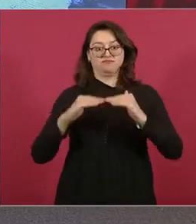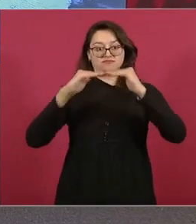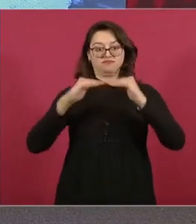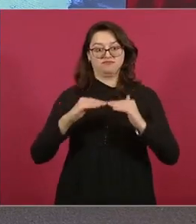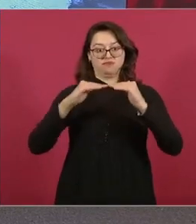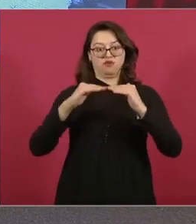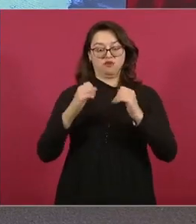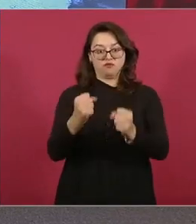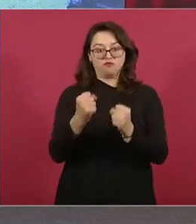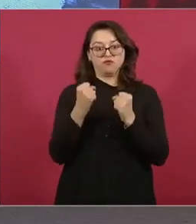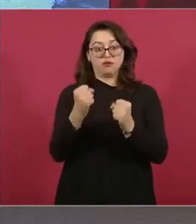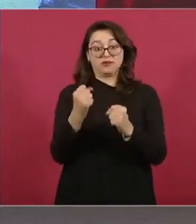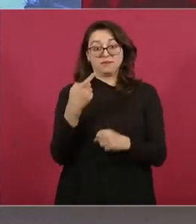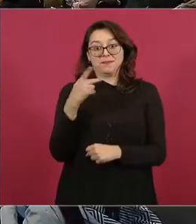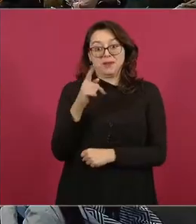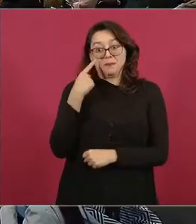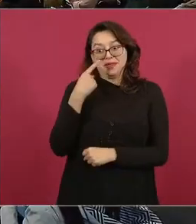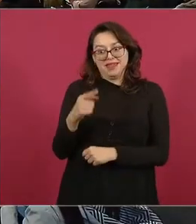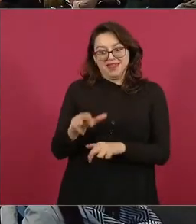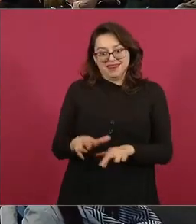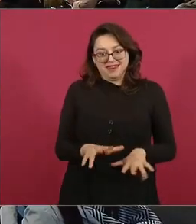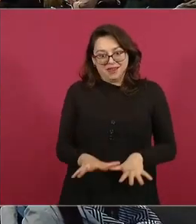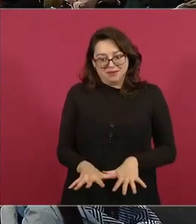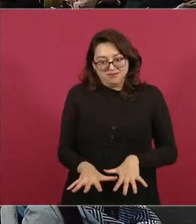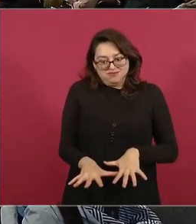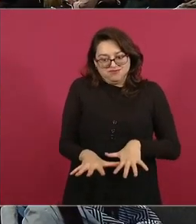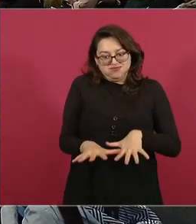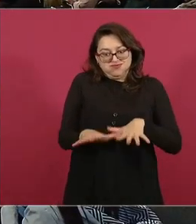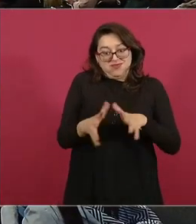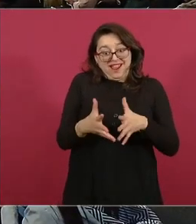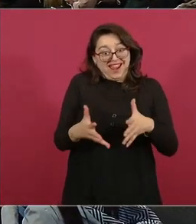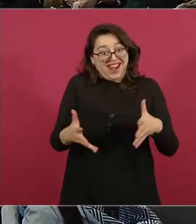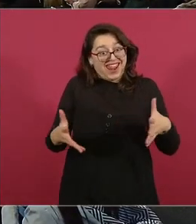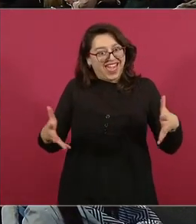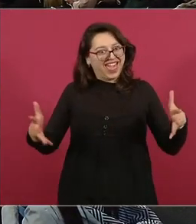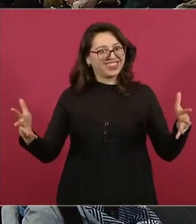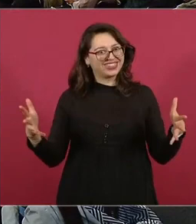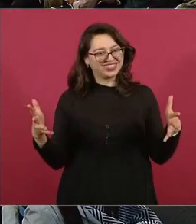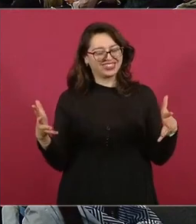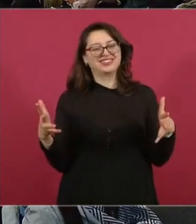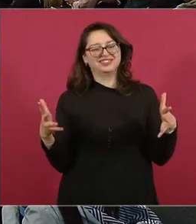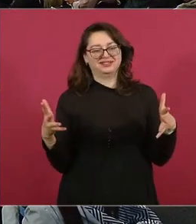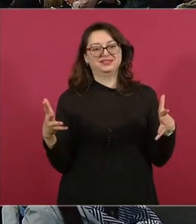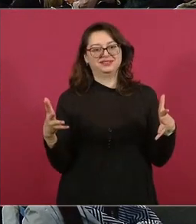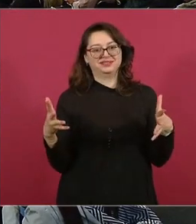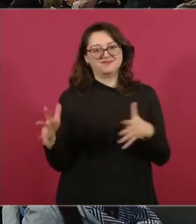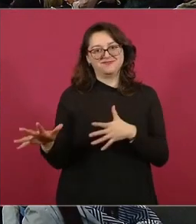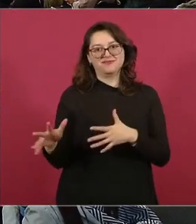pero miren el río, es el más grande de México.